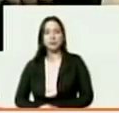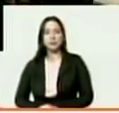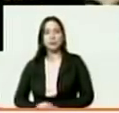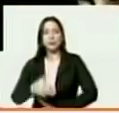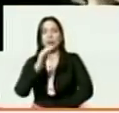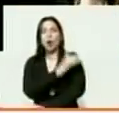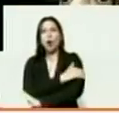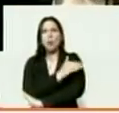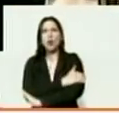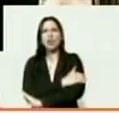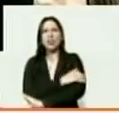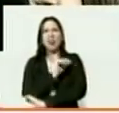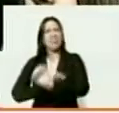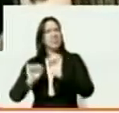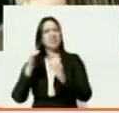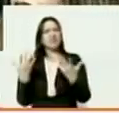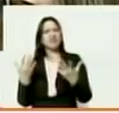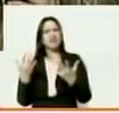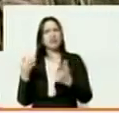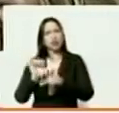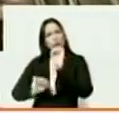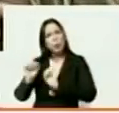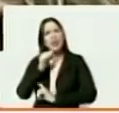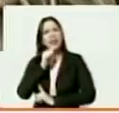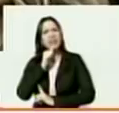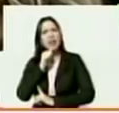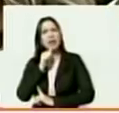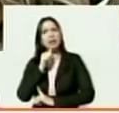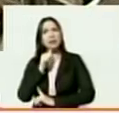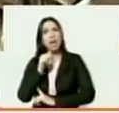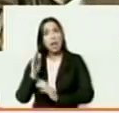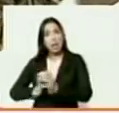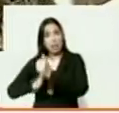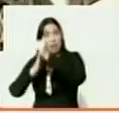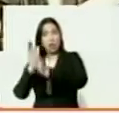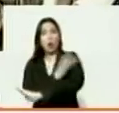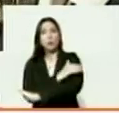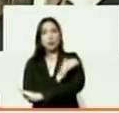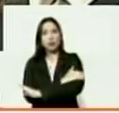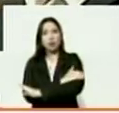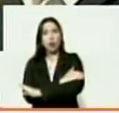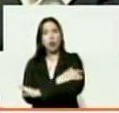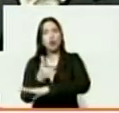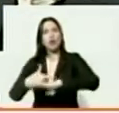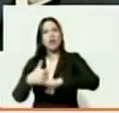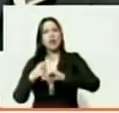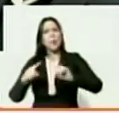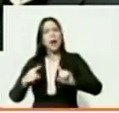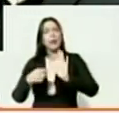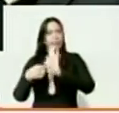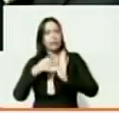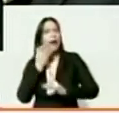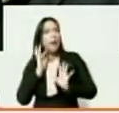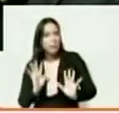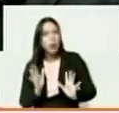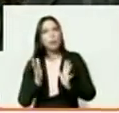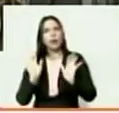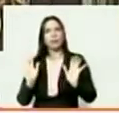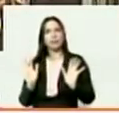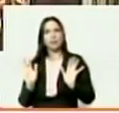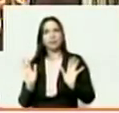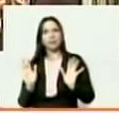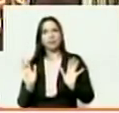¿Se opone a quién? A un gobierno. Si es líder opositor, es líder opositor a un gobierno. Para poner un ejemplo, pues no lo quiero